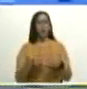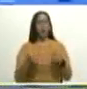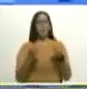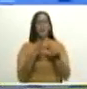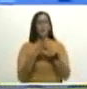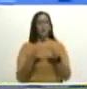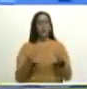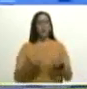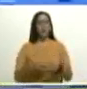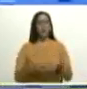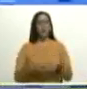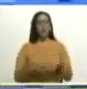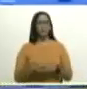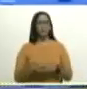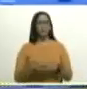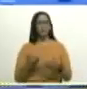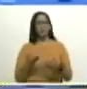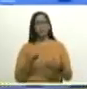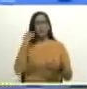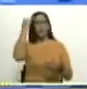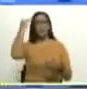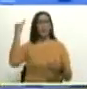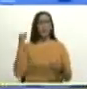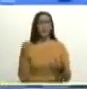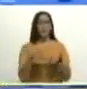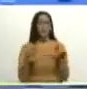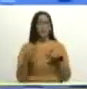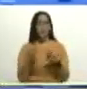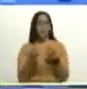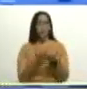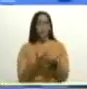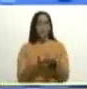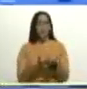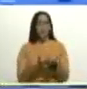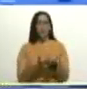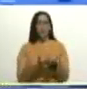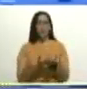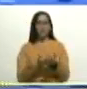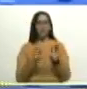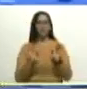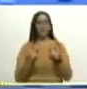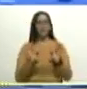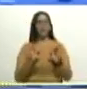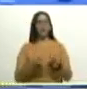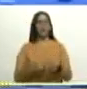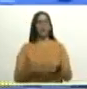los sectores. Yo me imagino una zona económica especial,